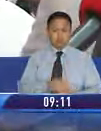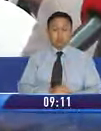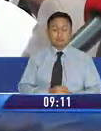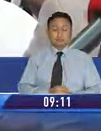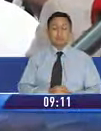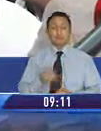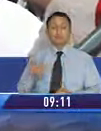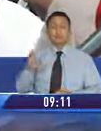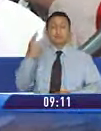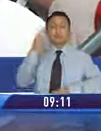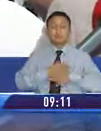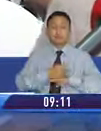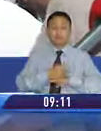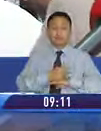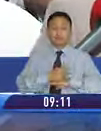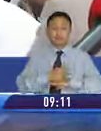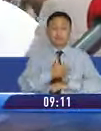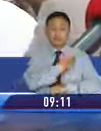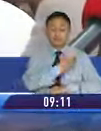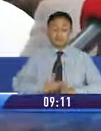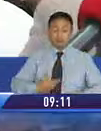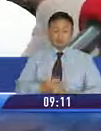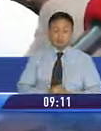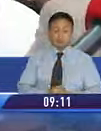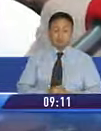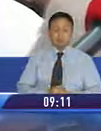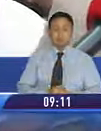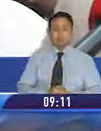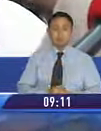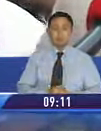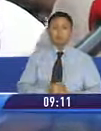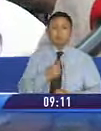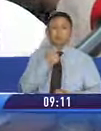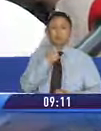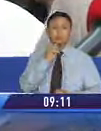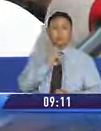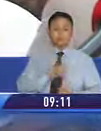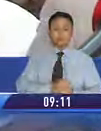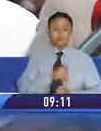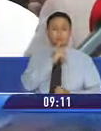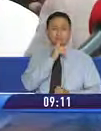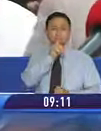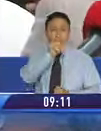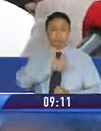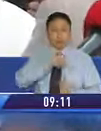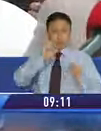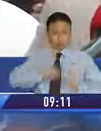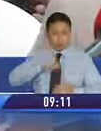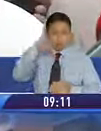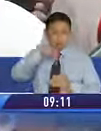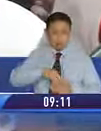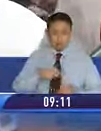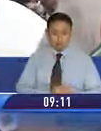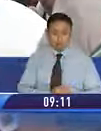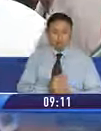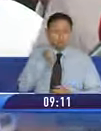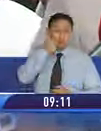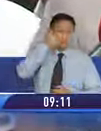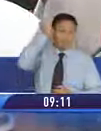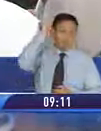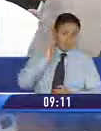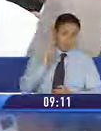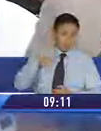lo que establece el decreto ejecutivo firmado por el presidente de la República, que estableció quiénes son los que podemos sufragar. El día de ayer se han